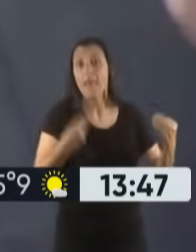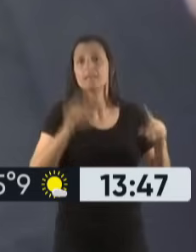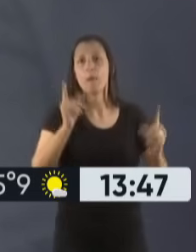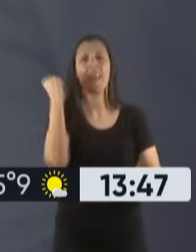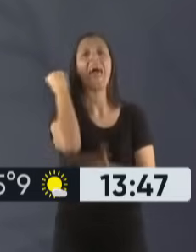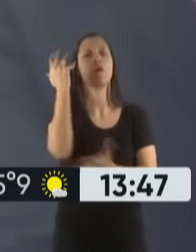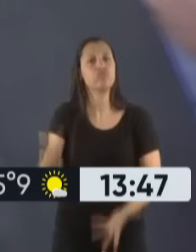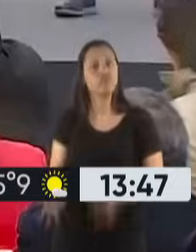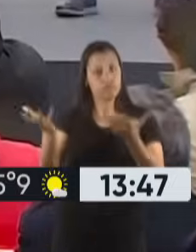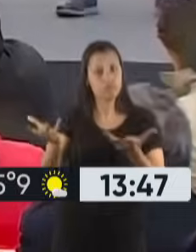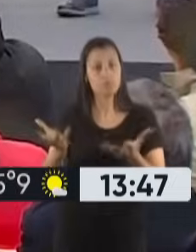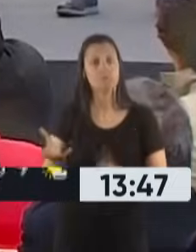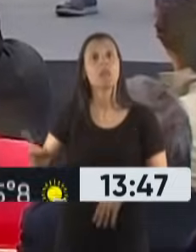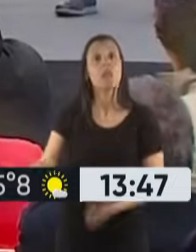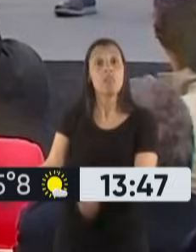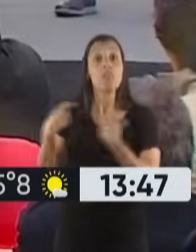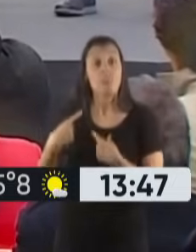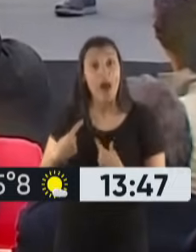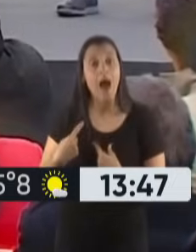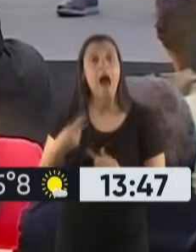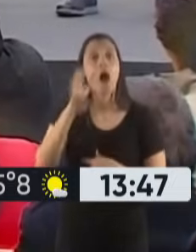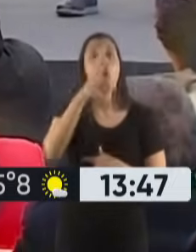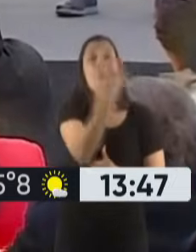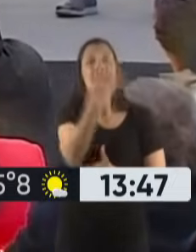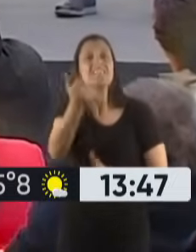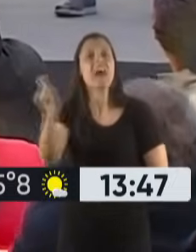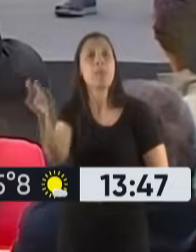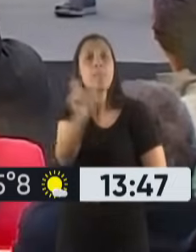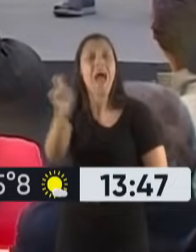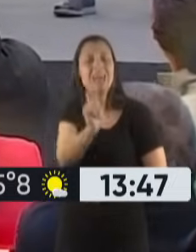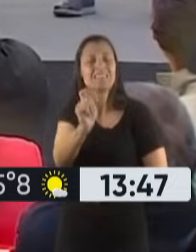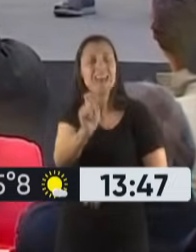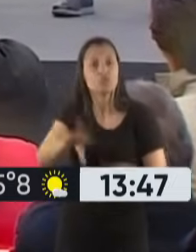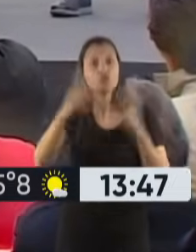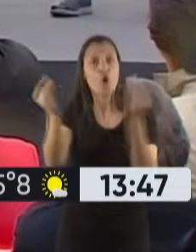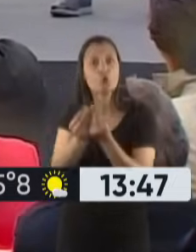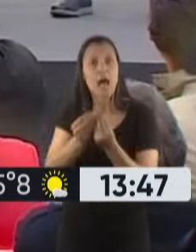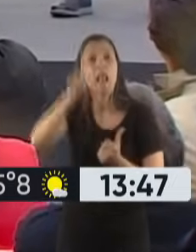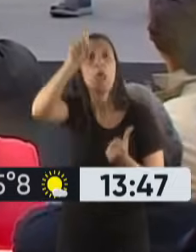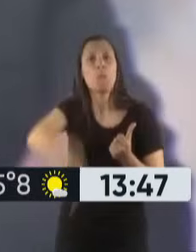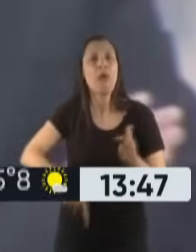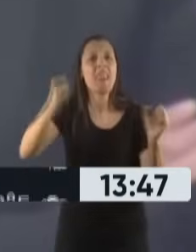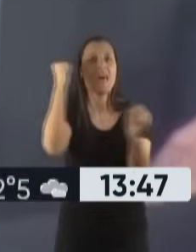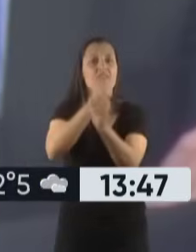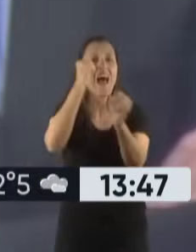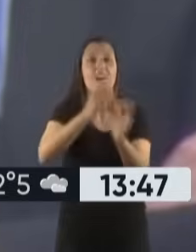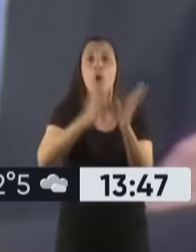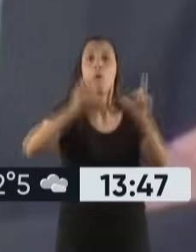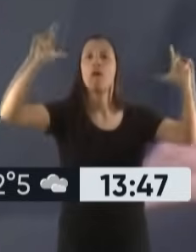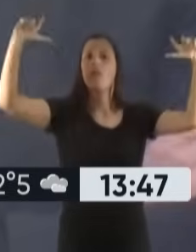levanta. Nos dejaron 46 meses consecutivos de caída del empleo